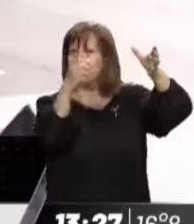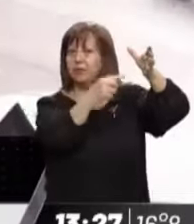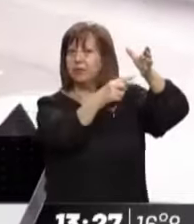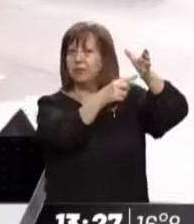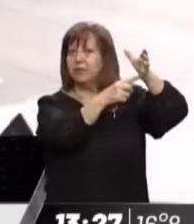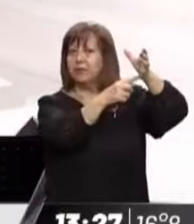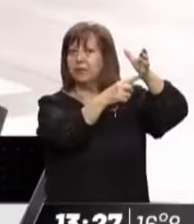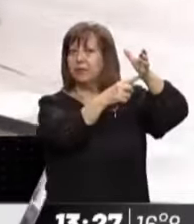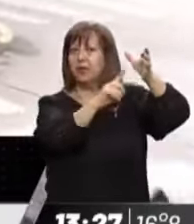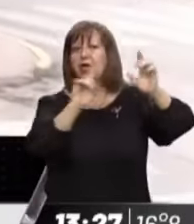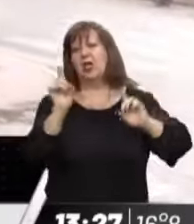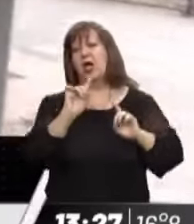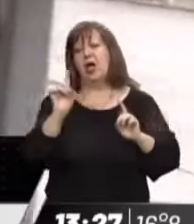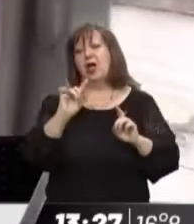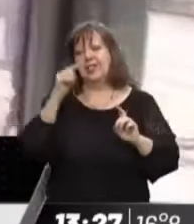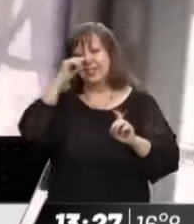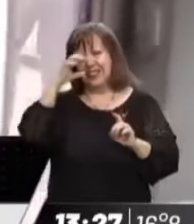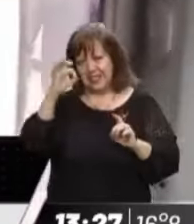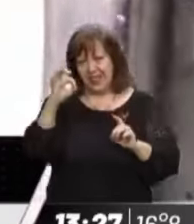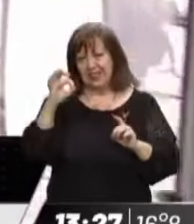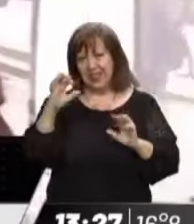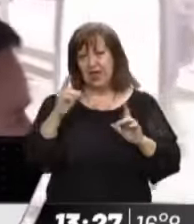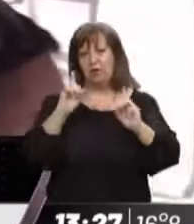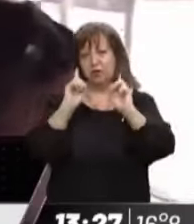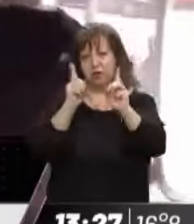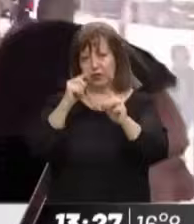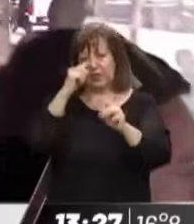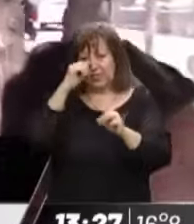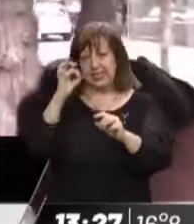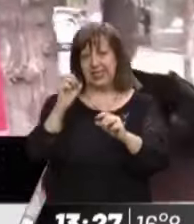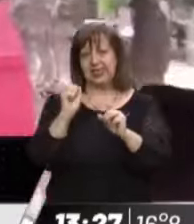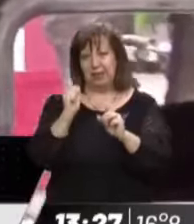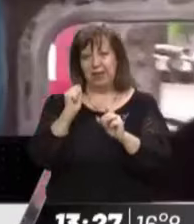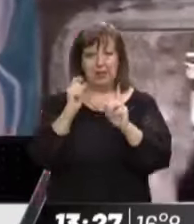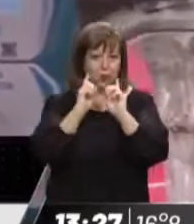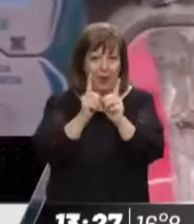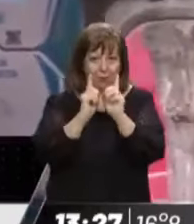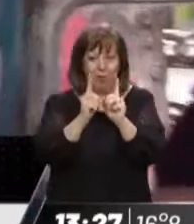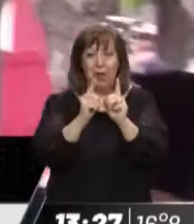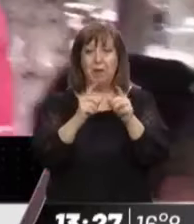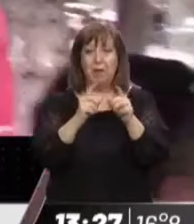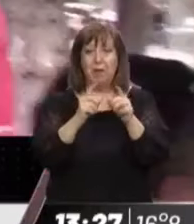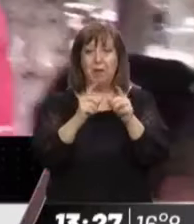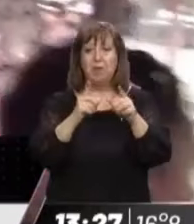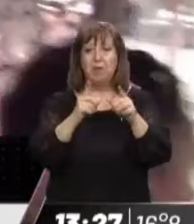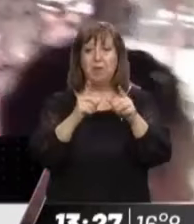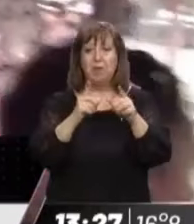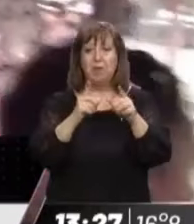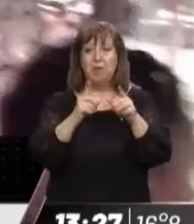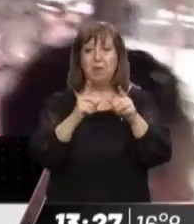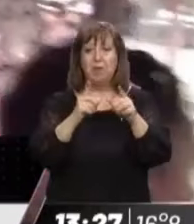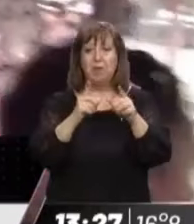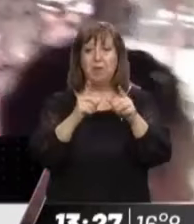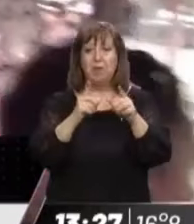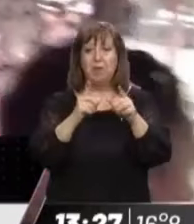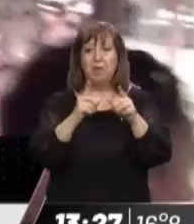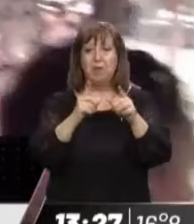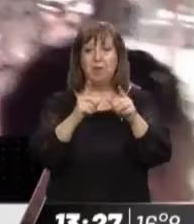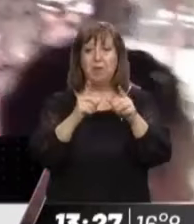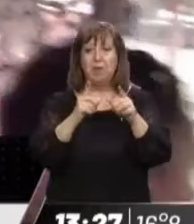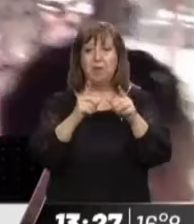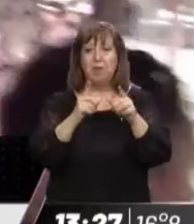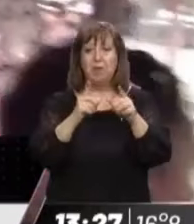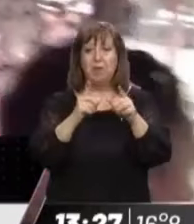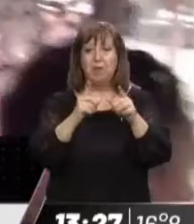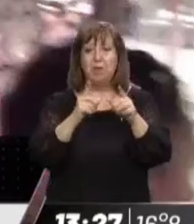unidad no se ha actualizado el sistema. Así es que la gente que... Claro, claro, claro. La gente que lo está usando por